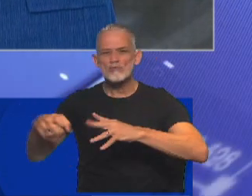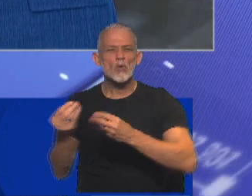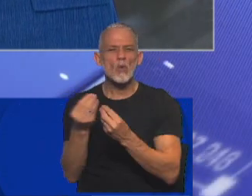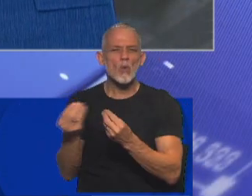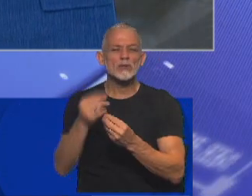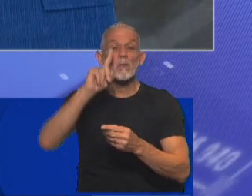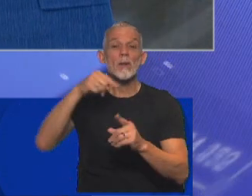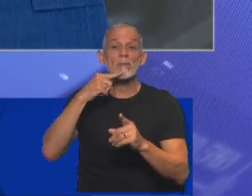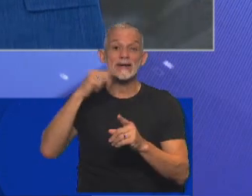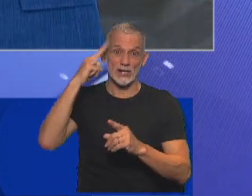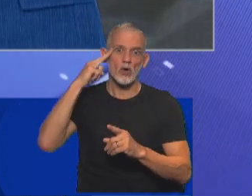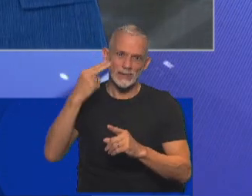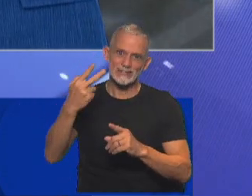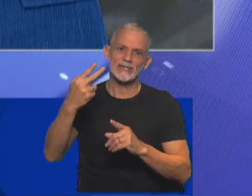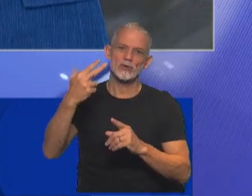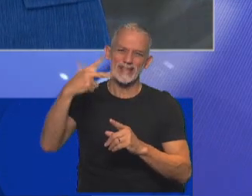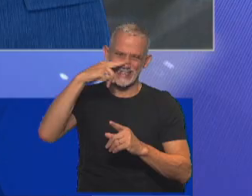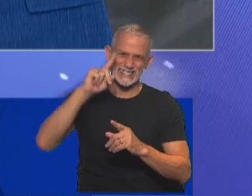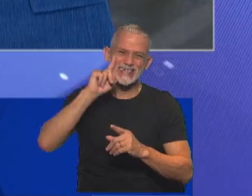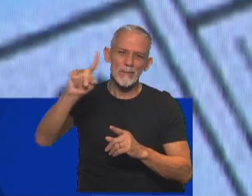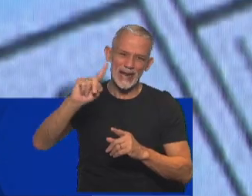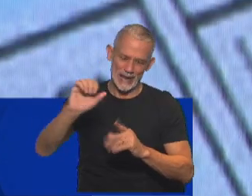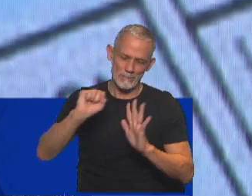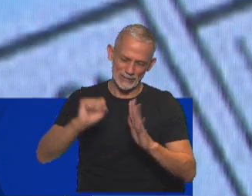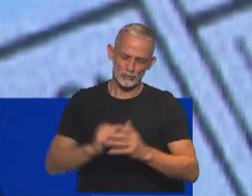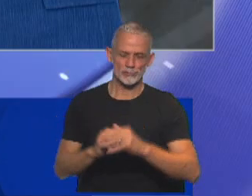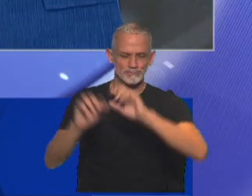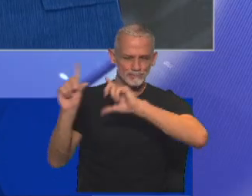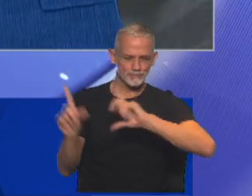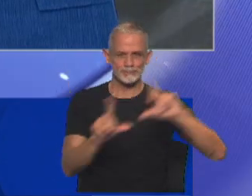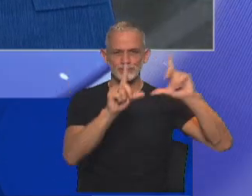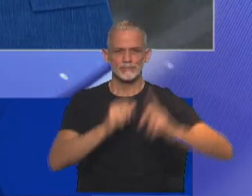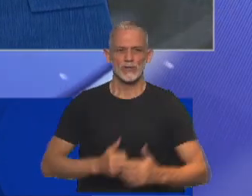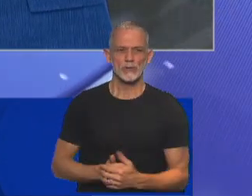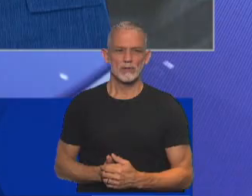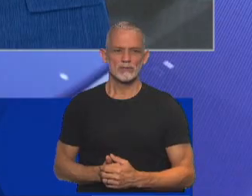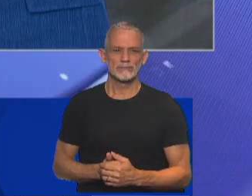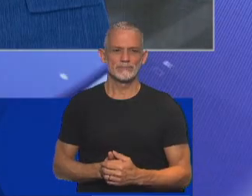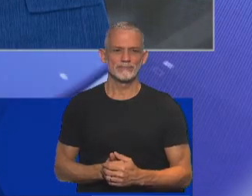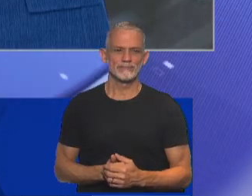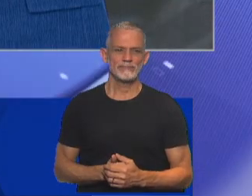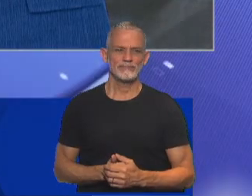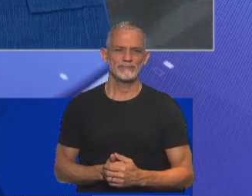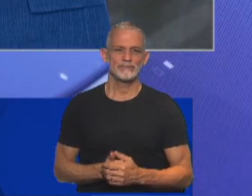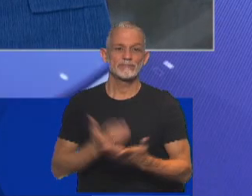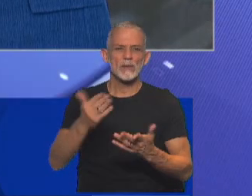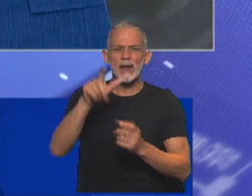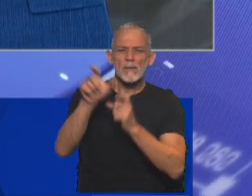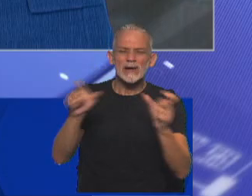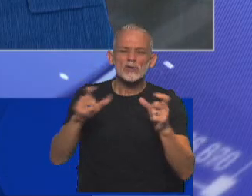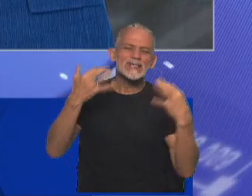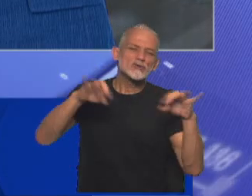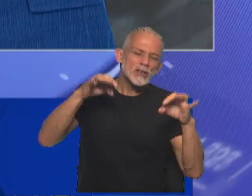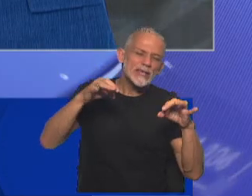pagando por mes 937.000 pesos. Pasamos a la siguiente placa que tiene que ver con aquellas personas que son solteras